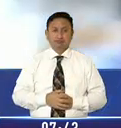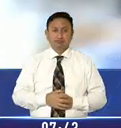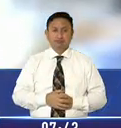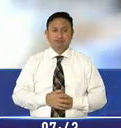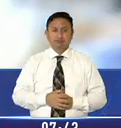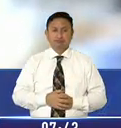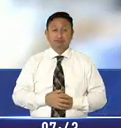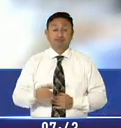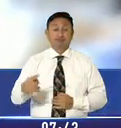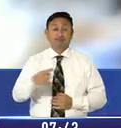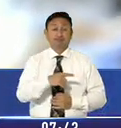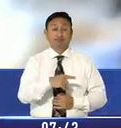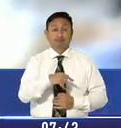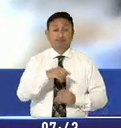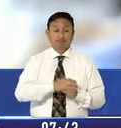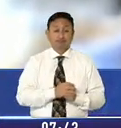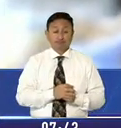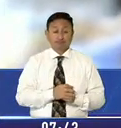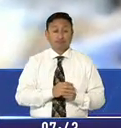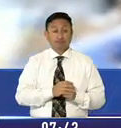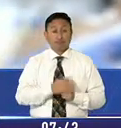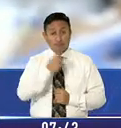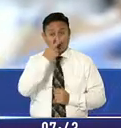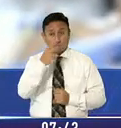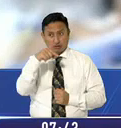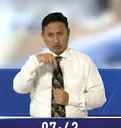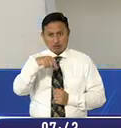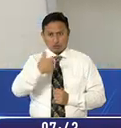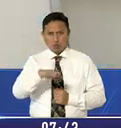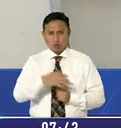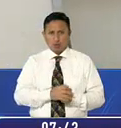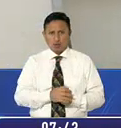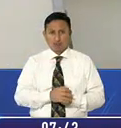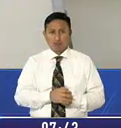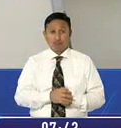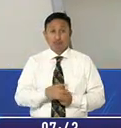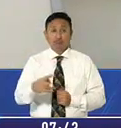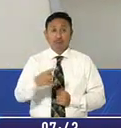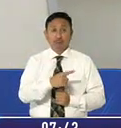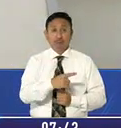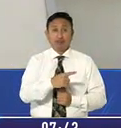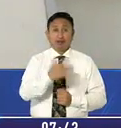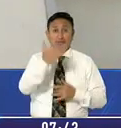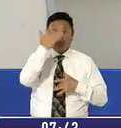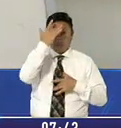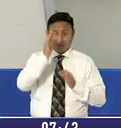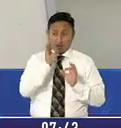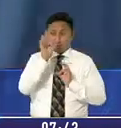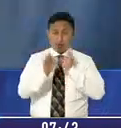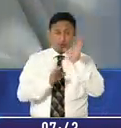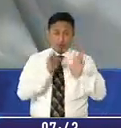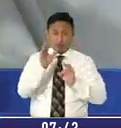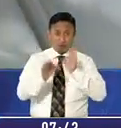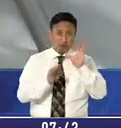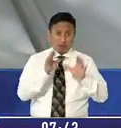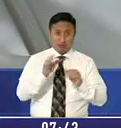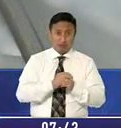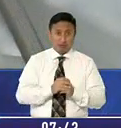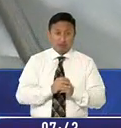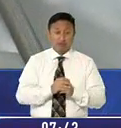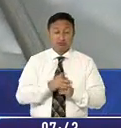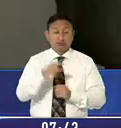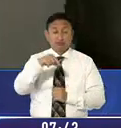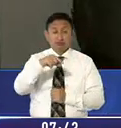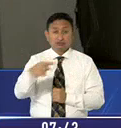más compleja es porque no se avizora un buen panorama. Hay un ascenso, un incremento que es evidente, que aunque podría sonar